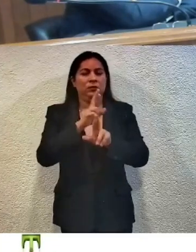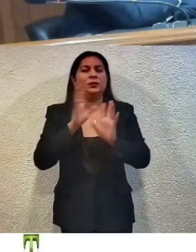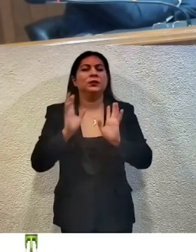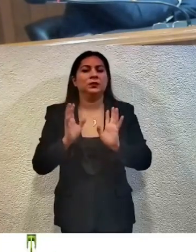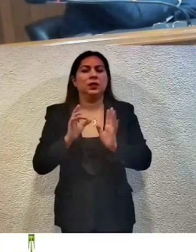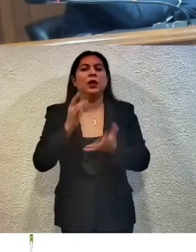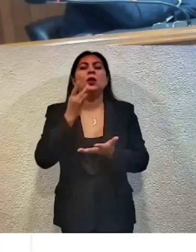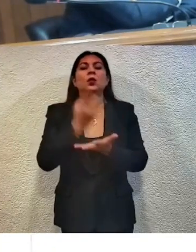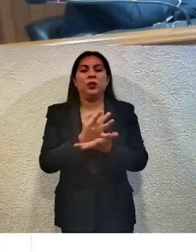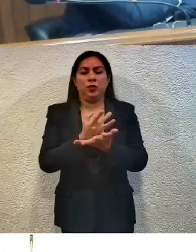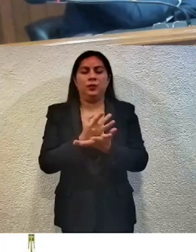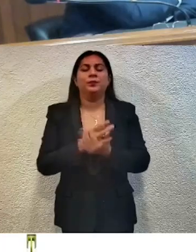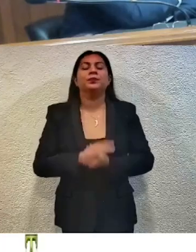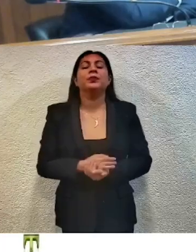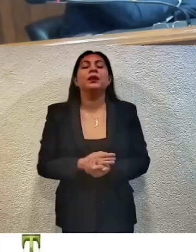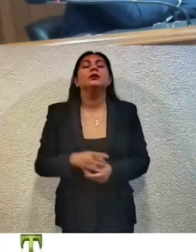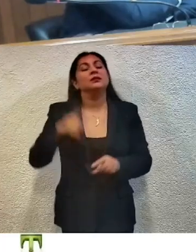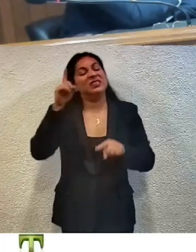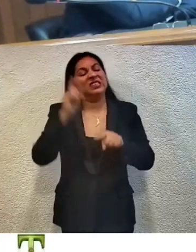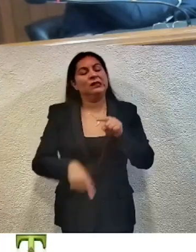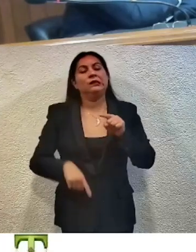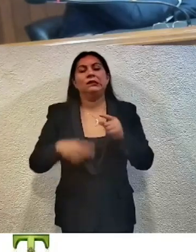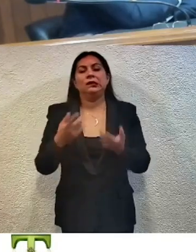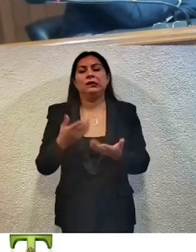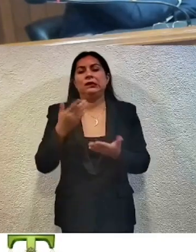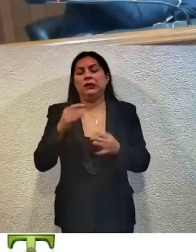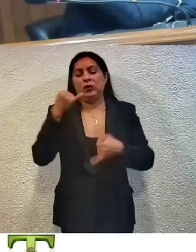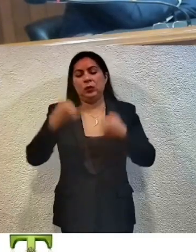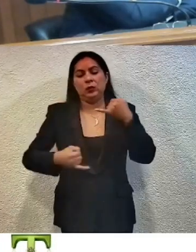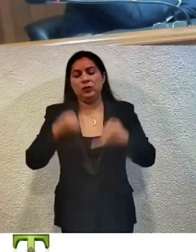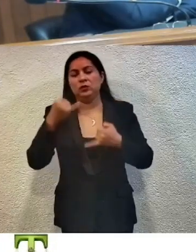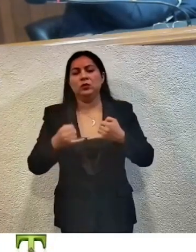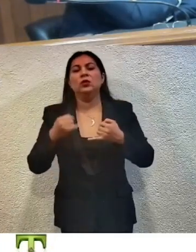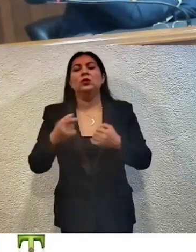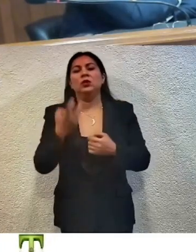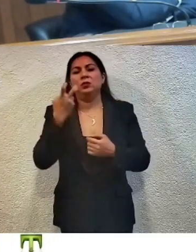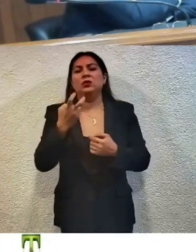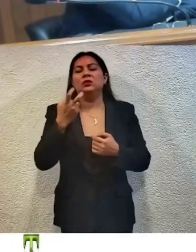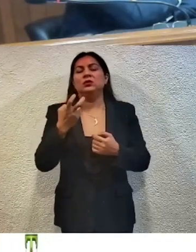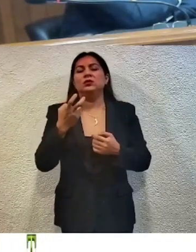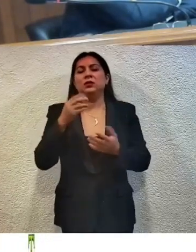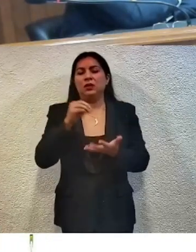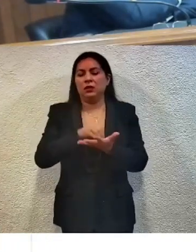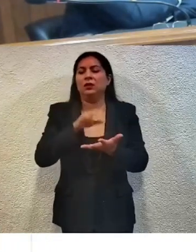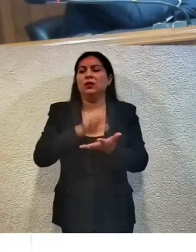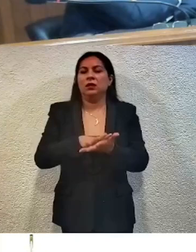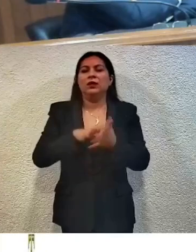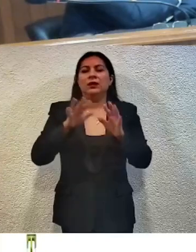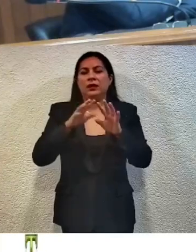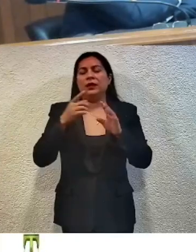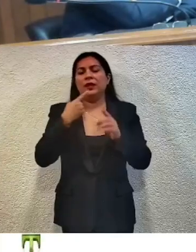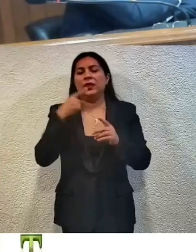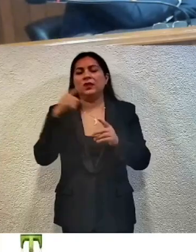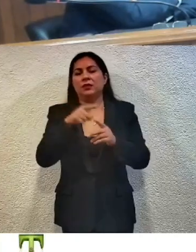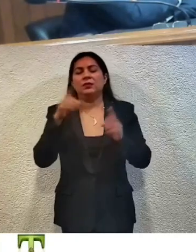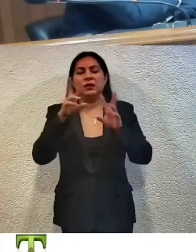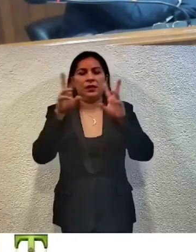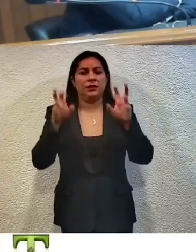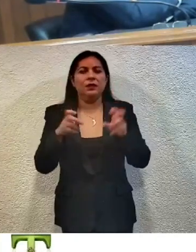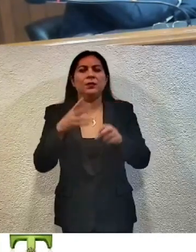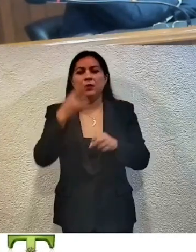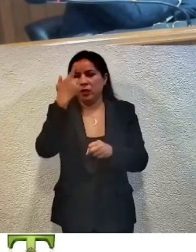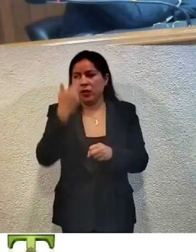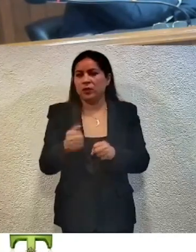resolutivo. Único, se declara infundado el presente juicio y, en consecuencia, se confirma el acto materia de impugnación por las razones